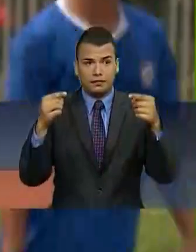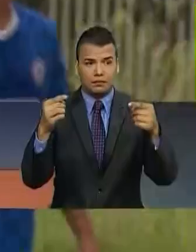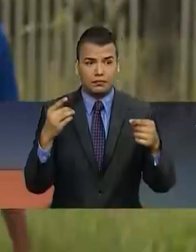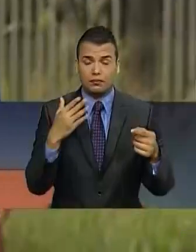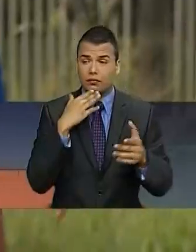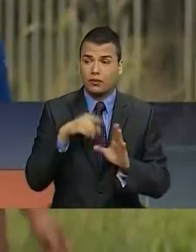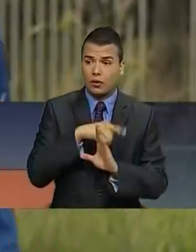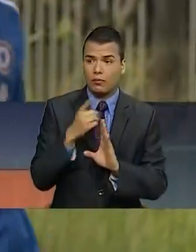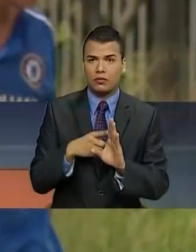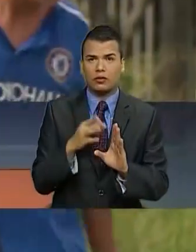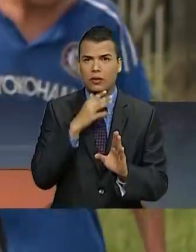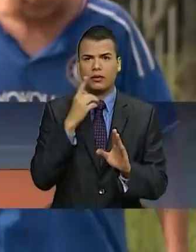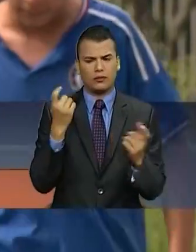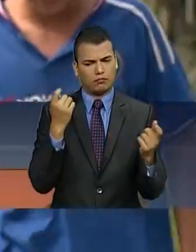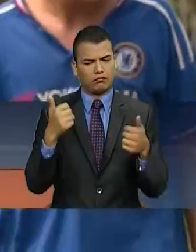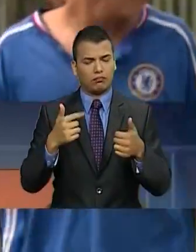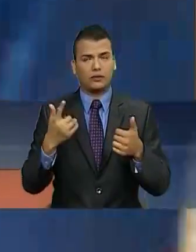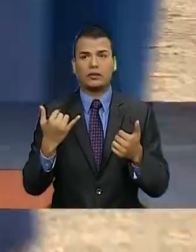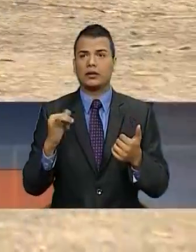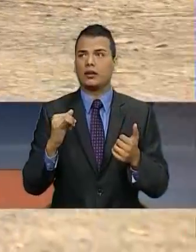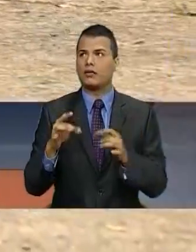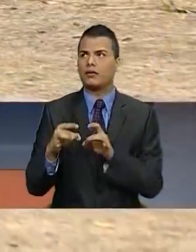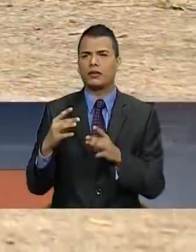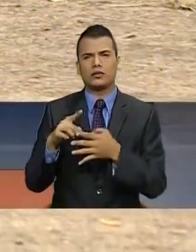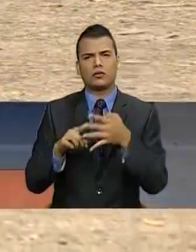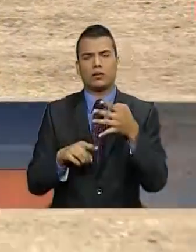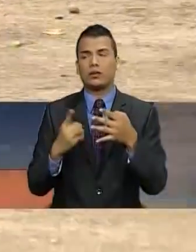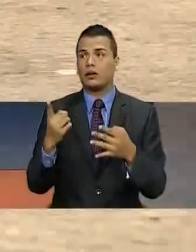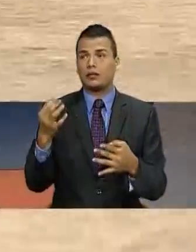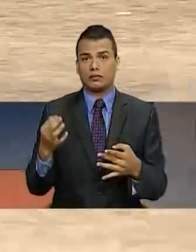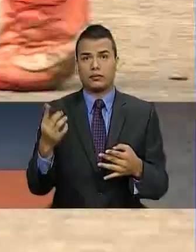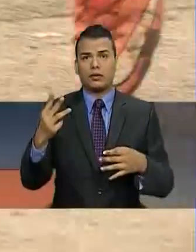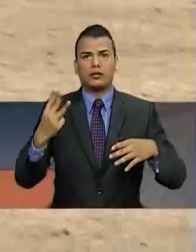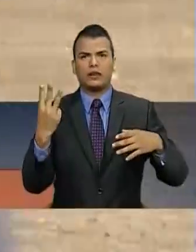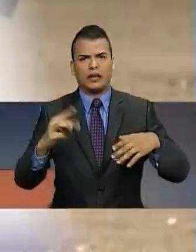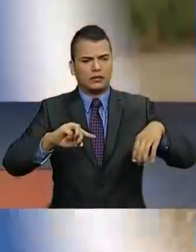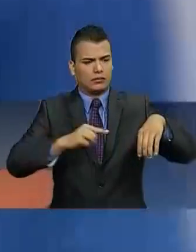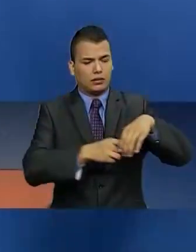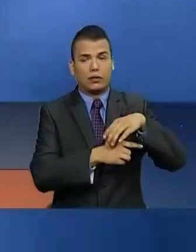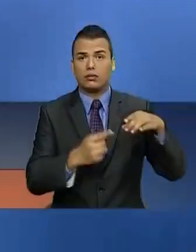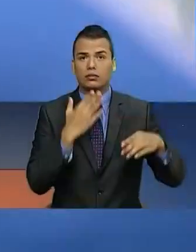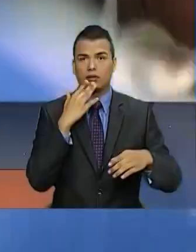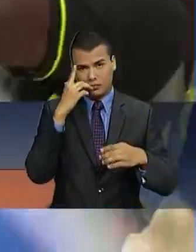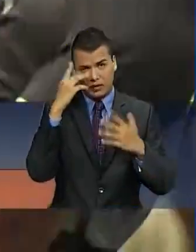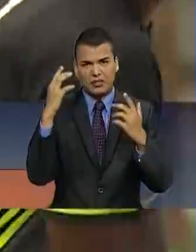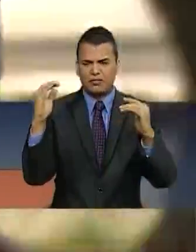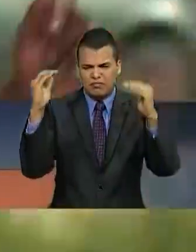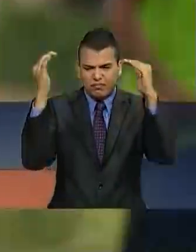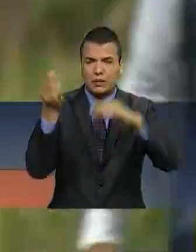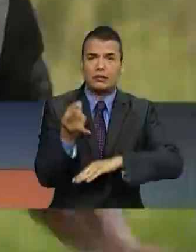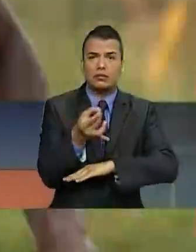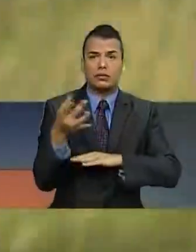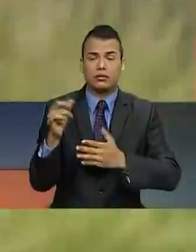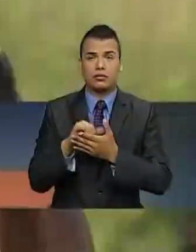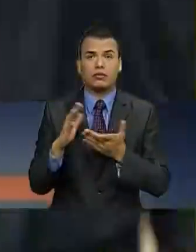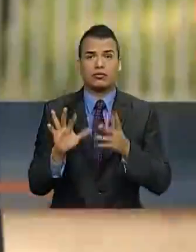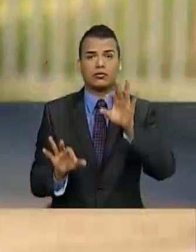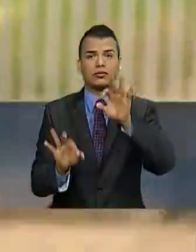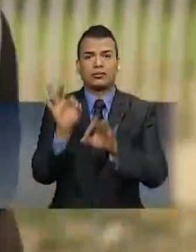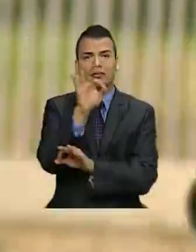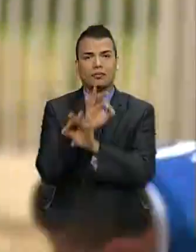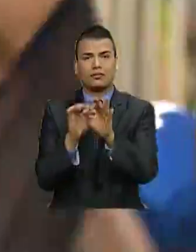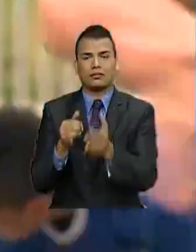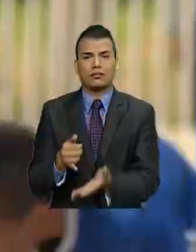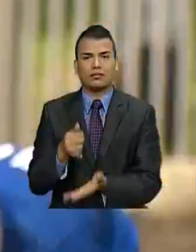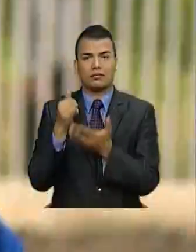opciones, ¿no? Con 3 goles en 4 fechas, Juan Carlos Carabalí espera convertirse en máximo artillero de la Copa Telepacífico y de